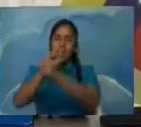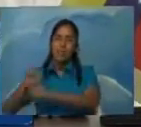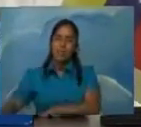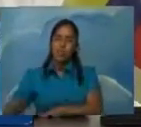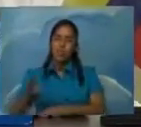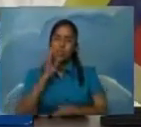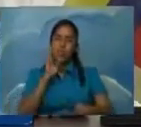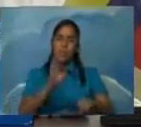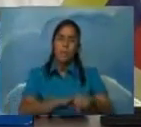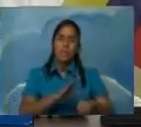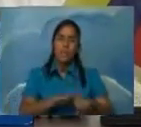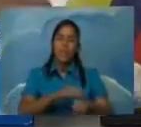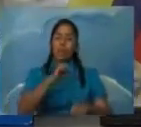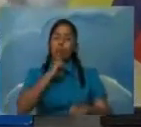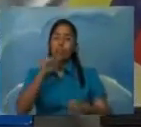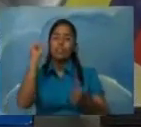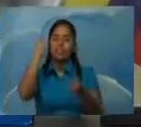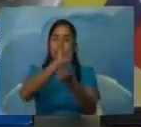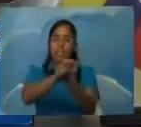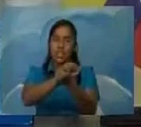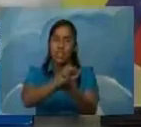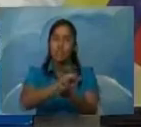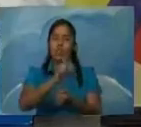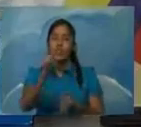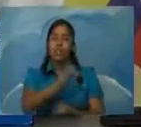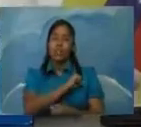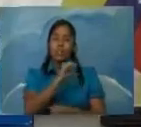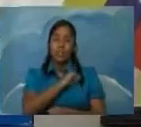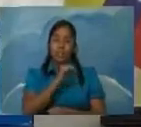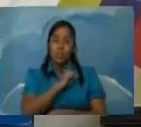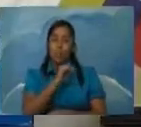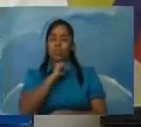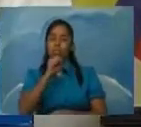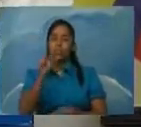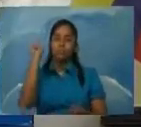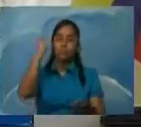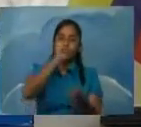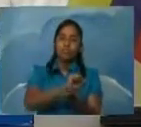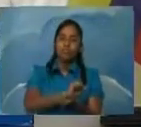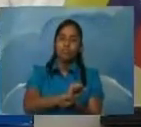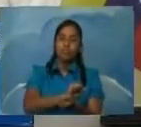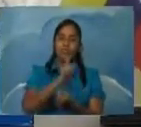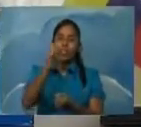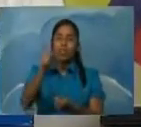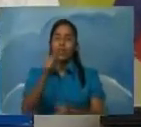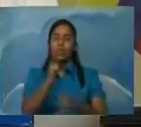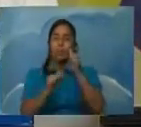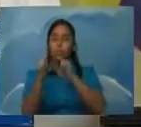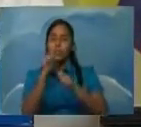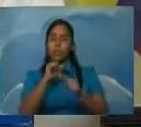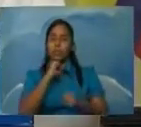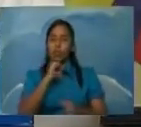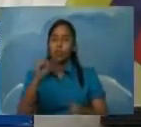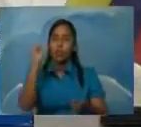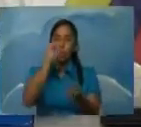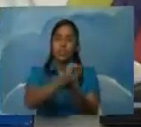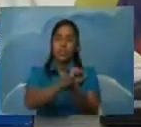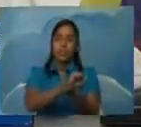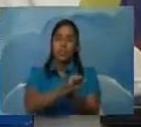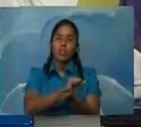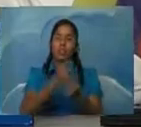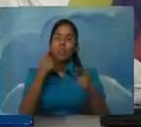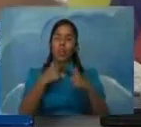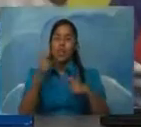pecado es una esclavitud, el temor es una esclavitud, el vicio es una esclavitud,